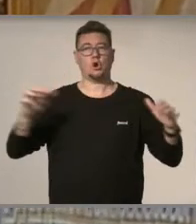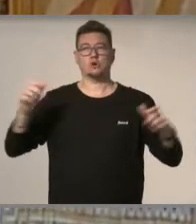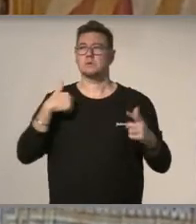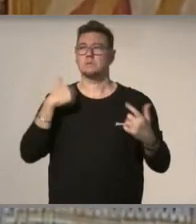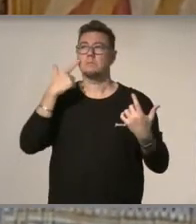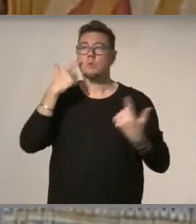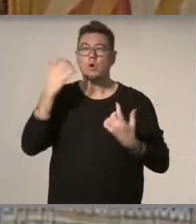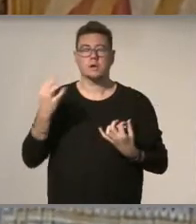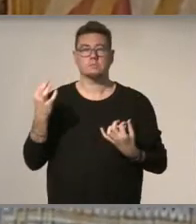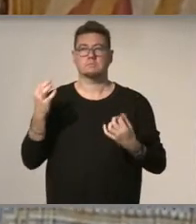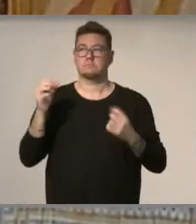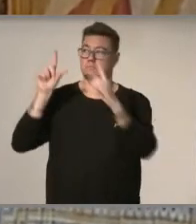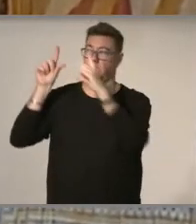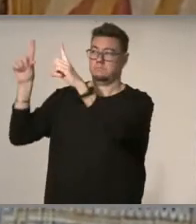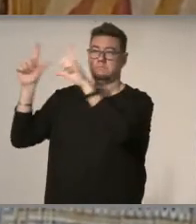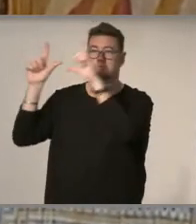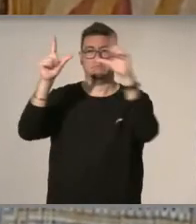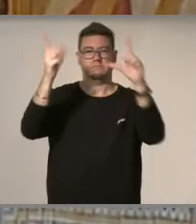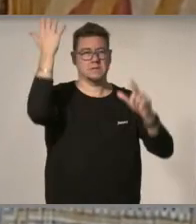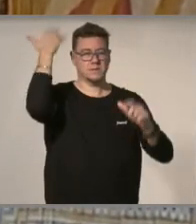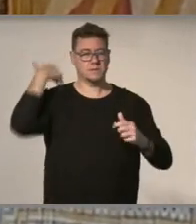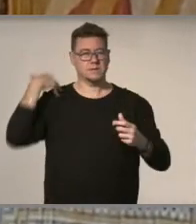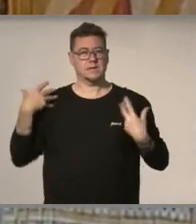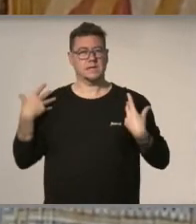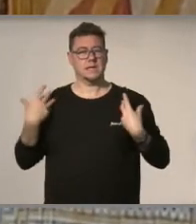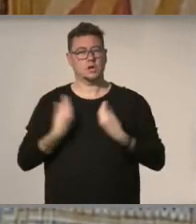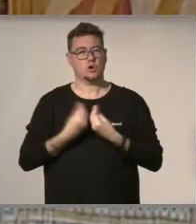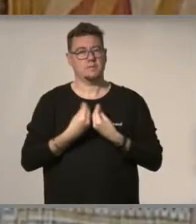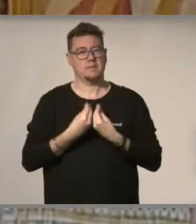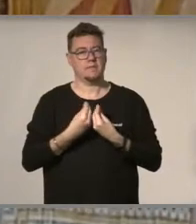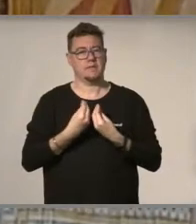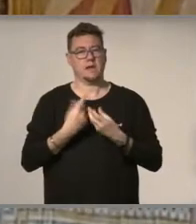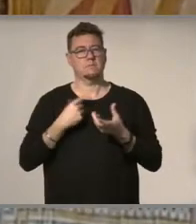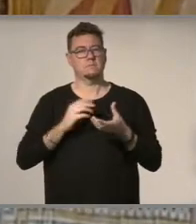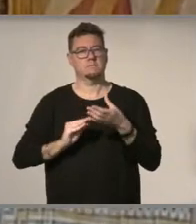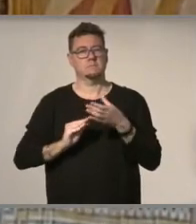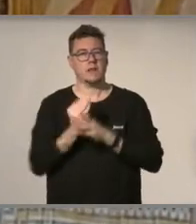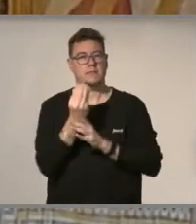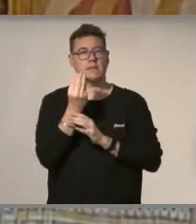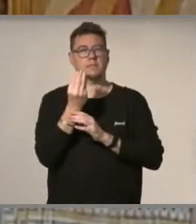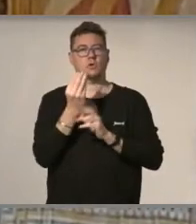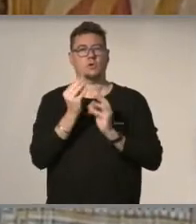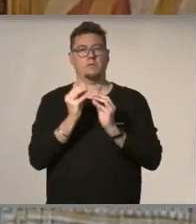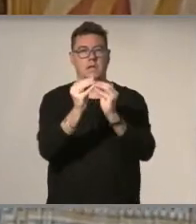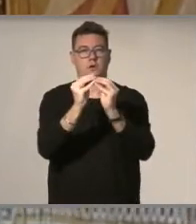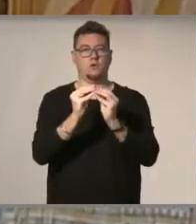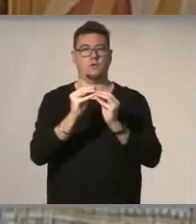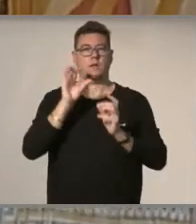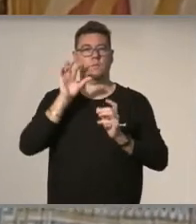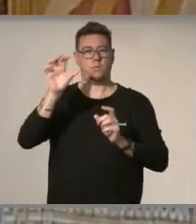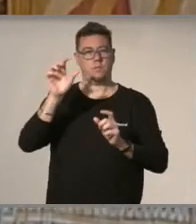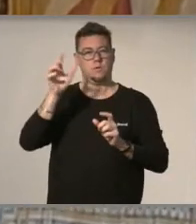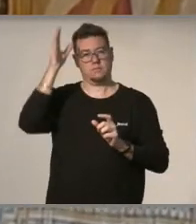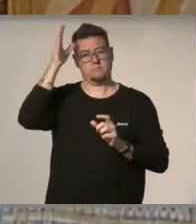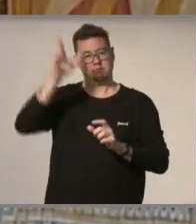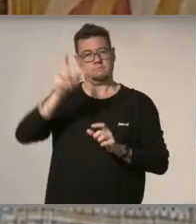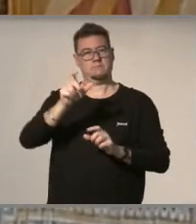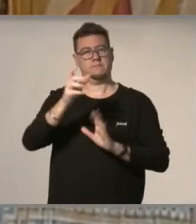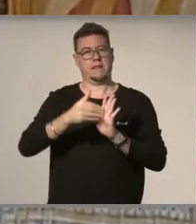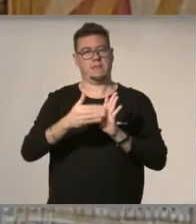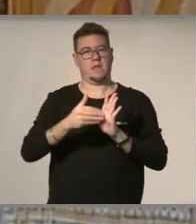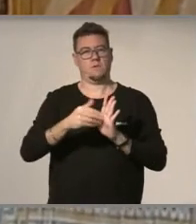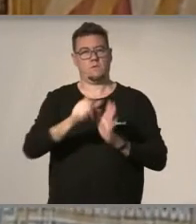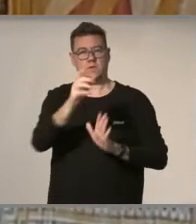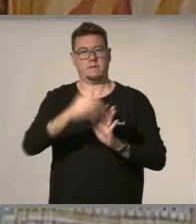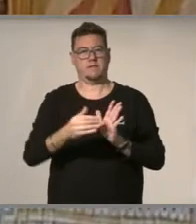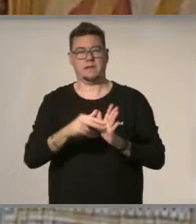resortes de convivencia que forjaron el nacimiento, el desarrollo del pueblo valenciano. Aquí están representados